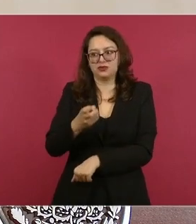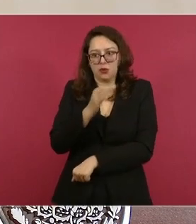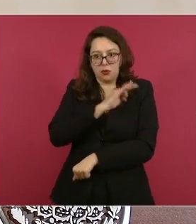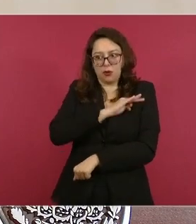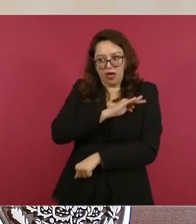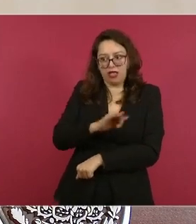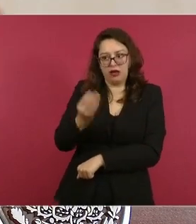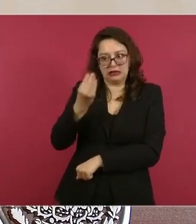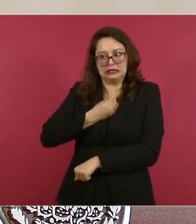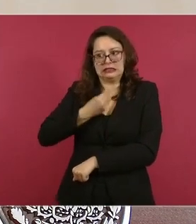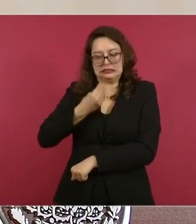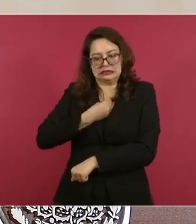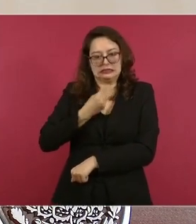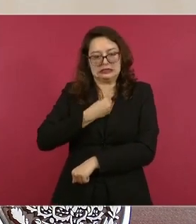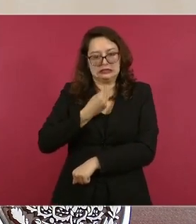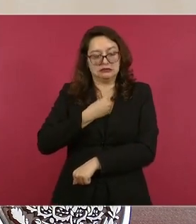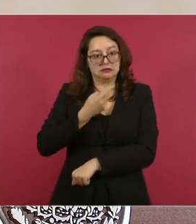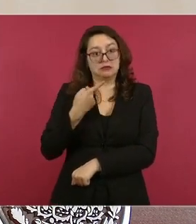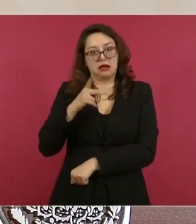Si no, no,